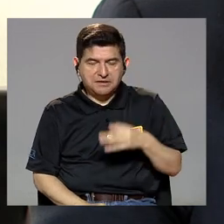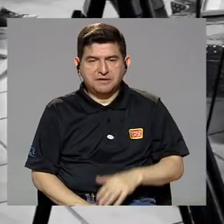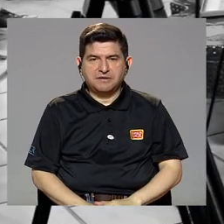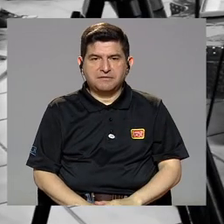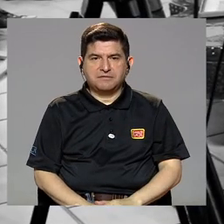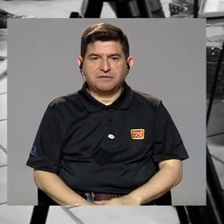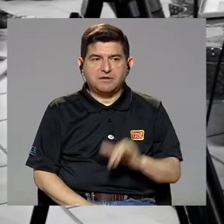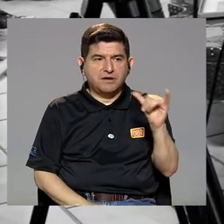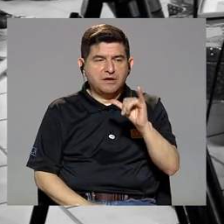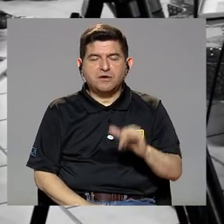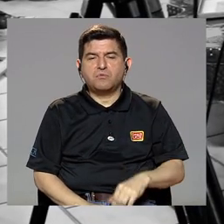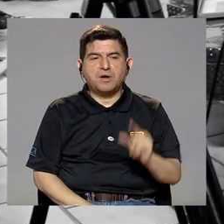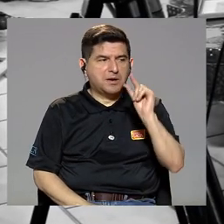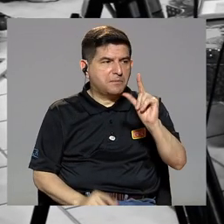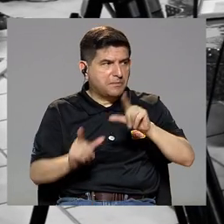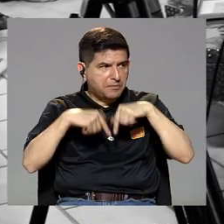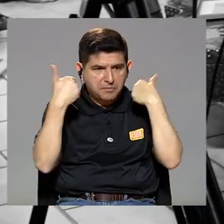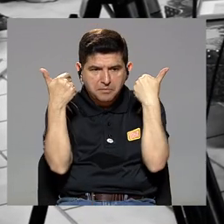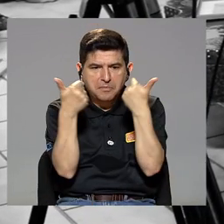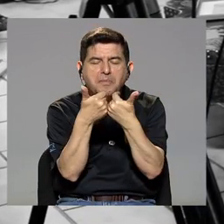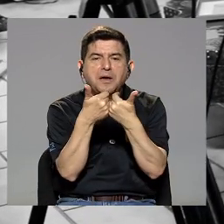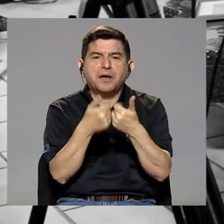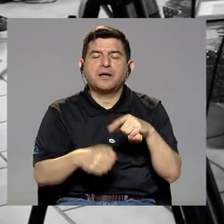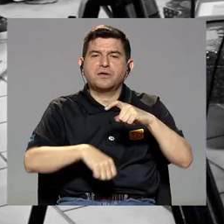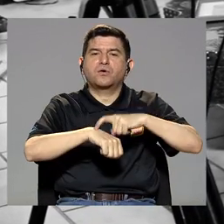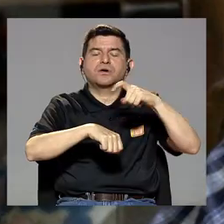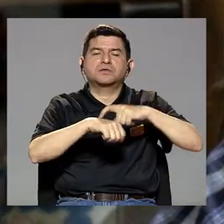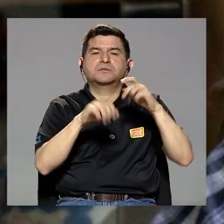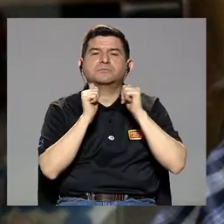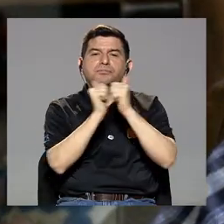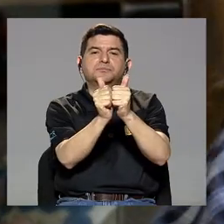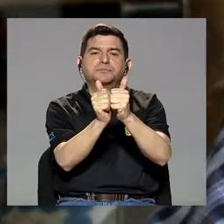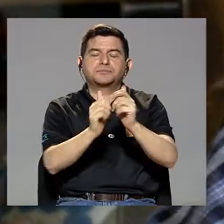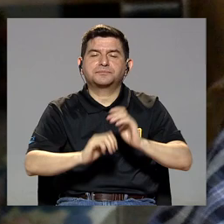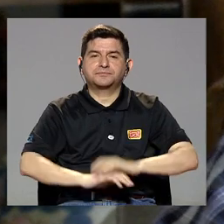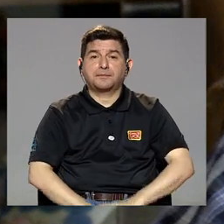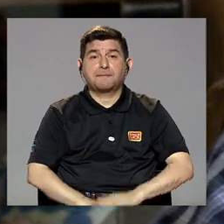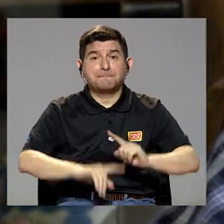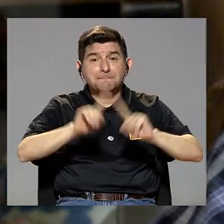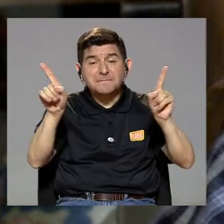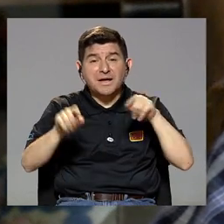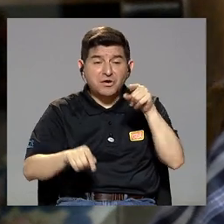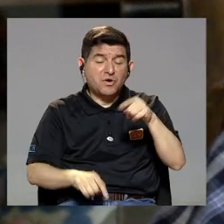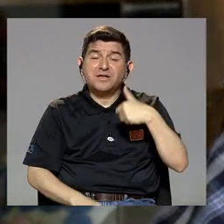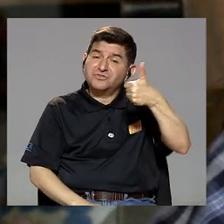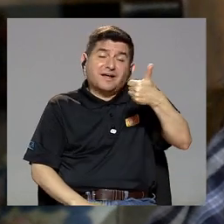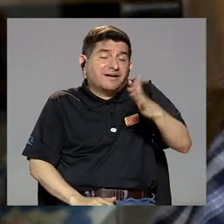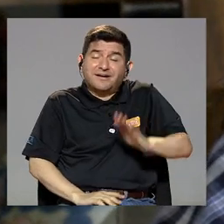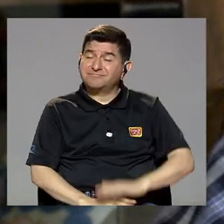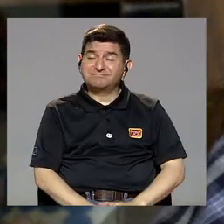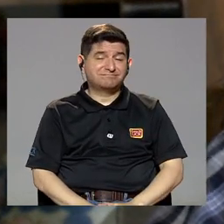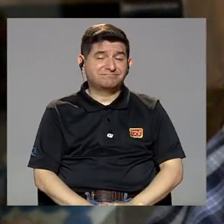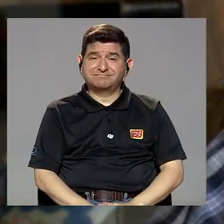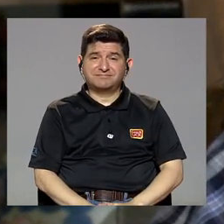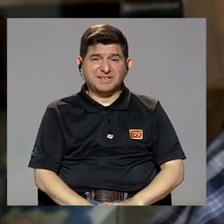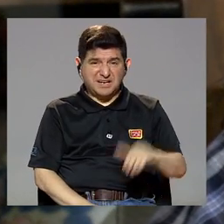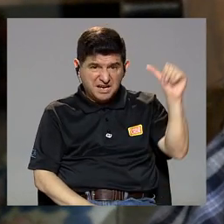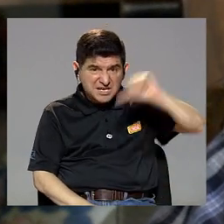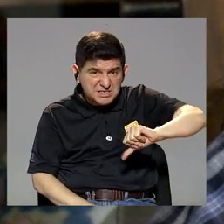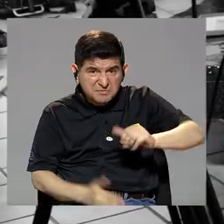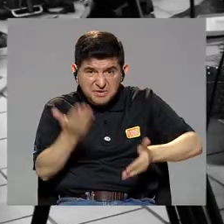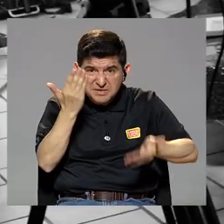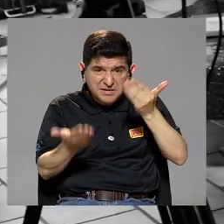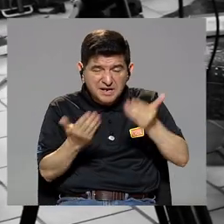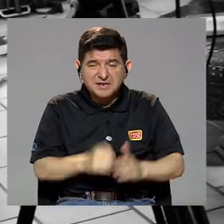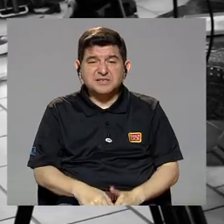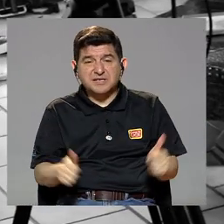posición del pequeño grupo que estaba conmigo pero que ellos habían ganado que si hubieran perdido el amor si hubiera